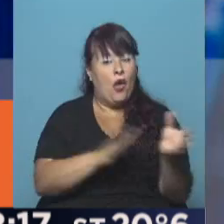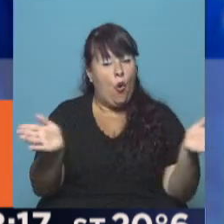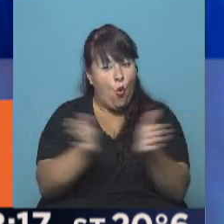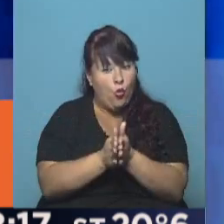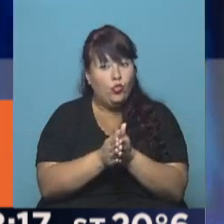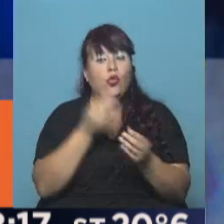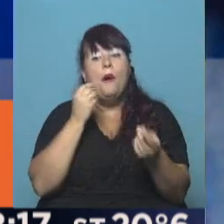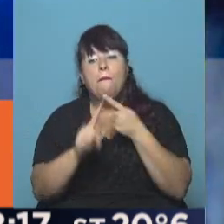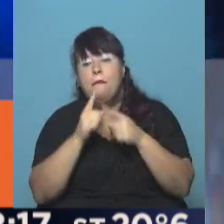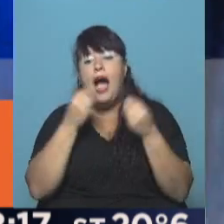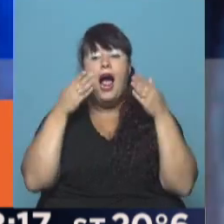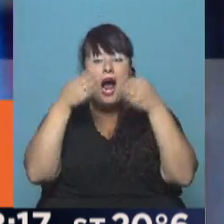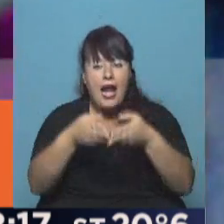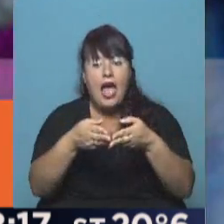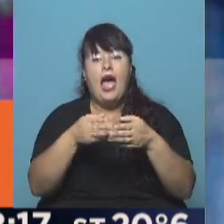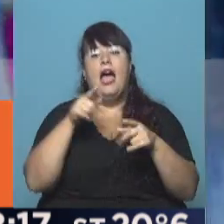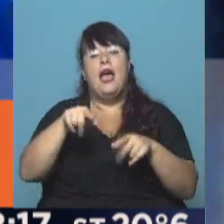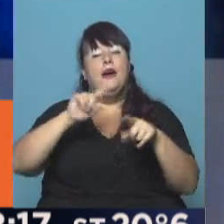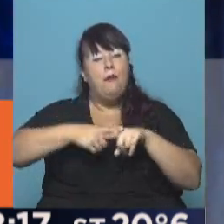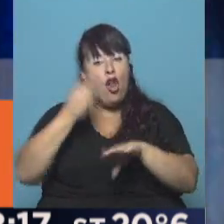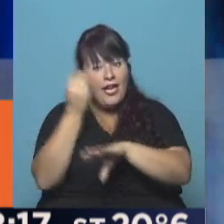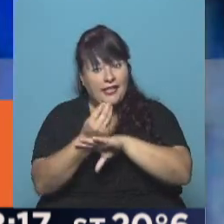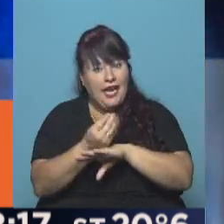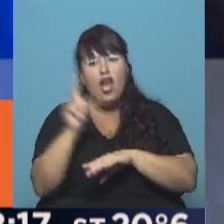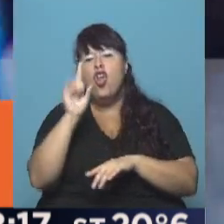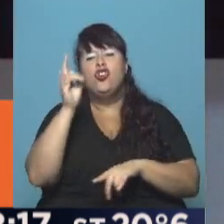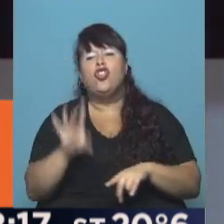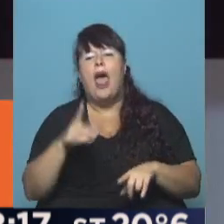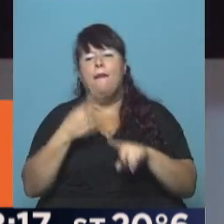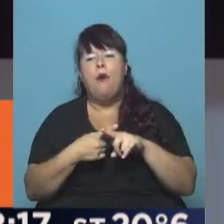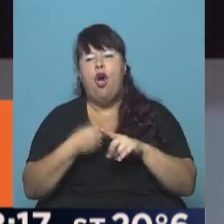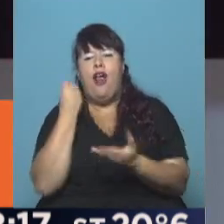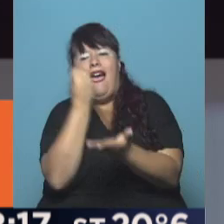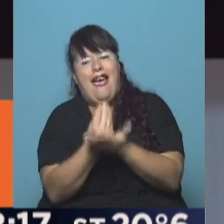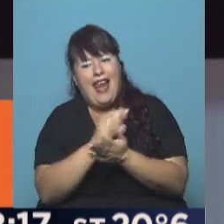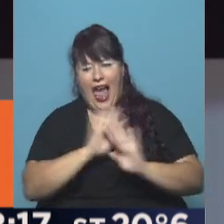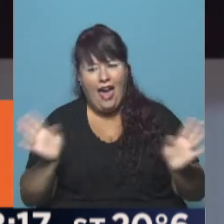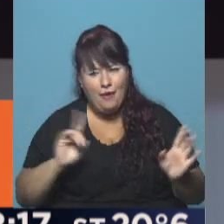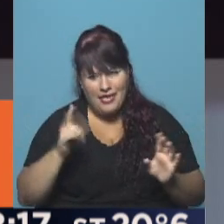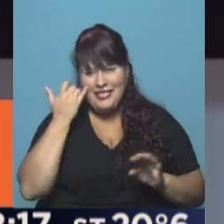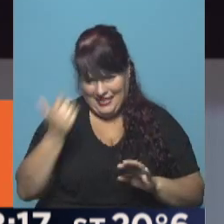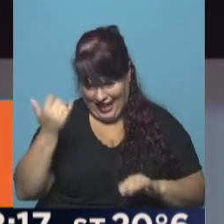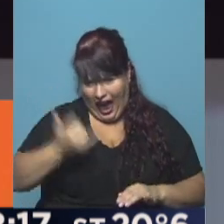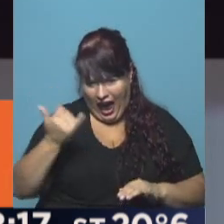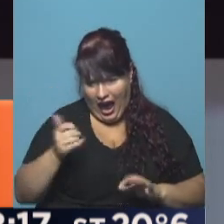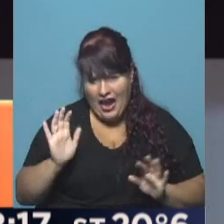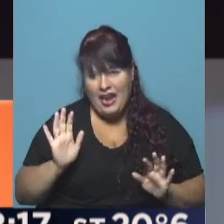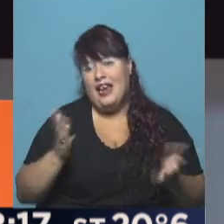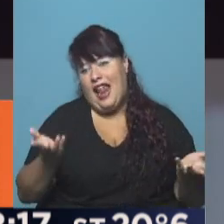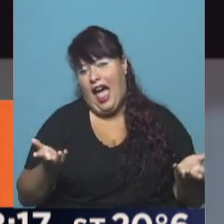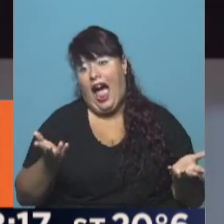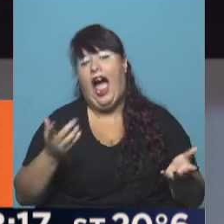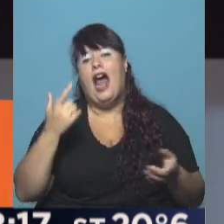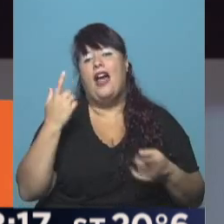para desembarcar en la arena política no sólo con una candidatura que ya las tenemos por supuesto